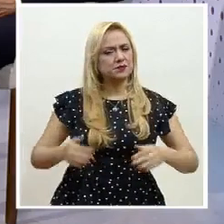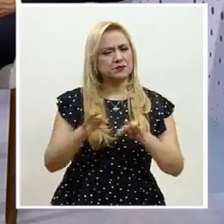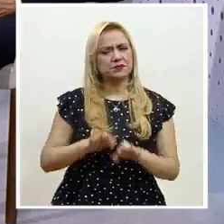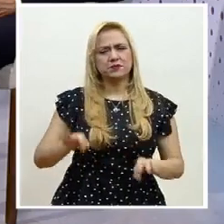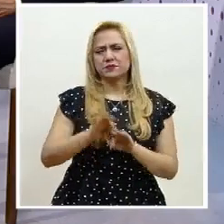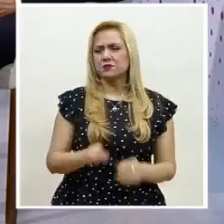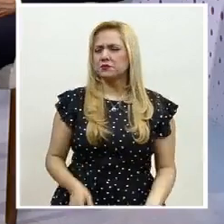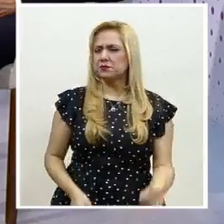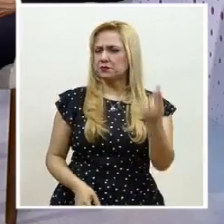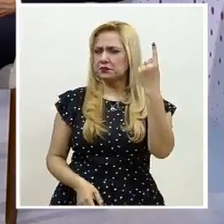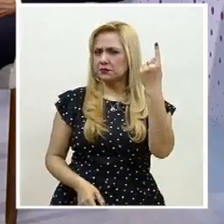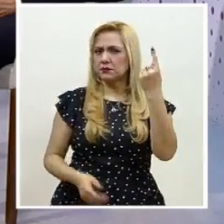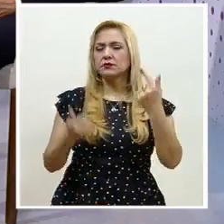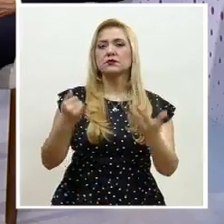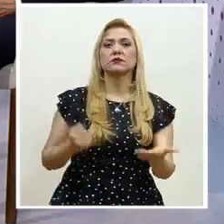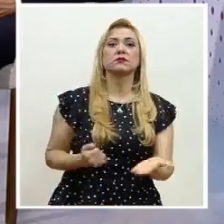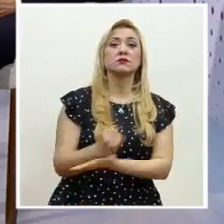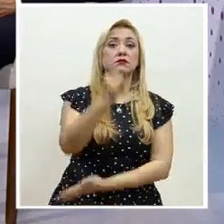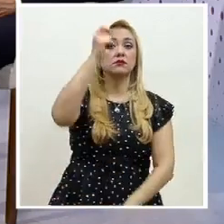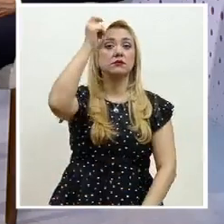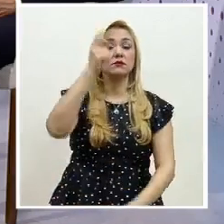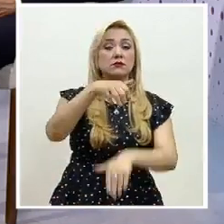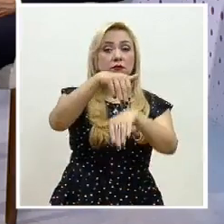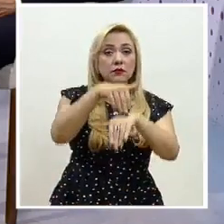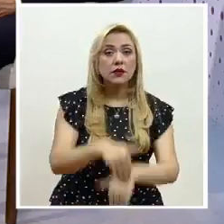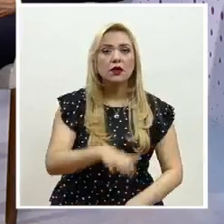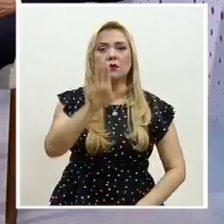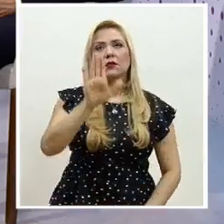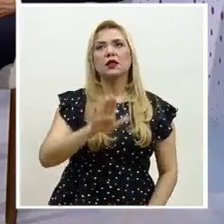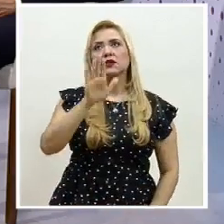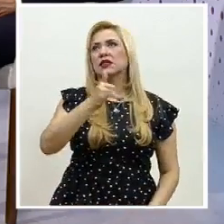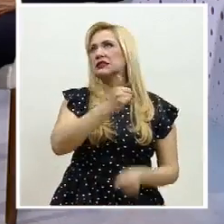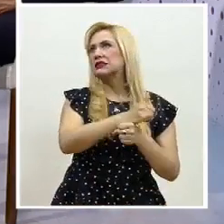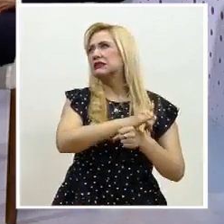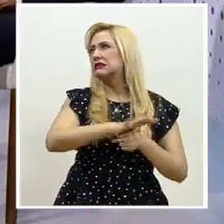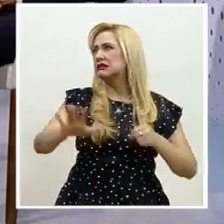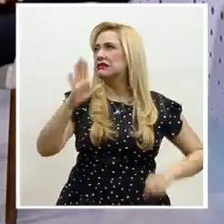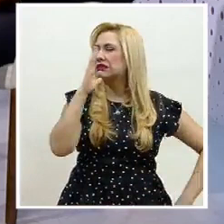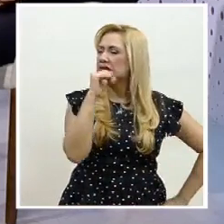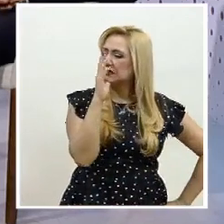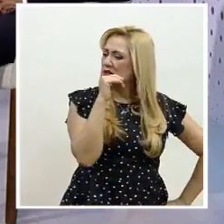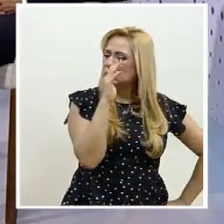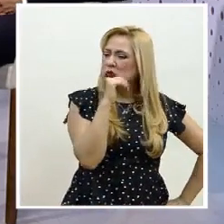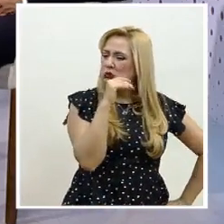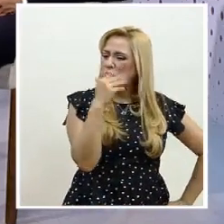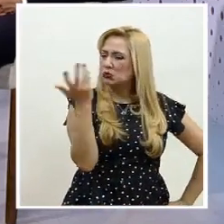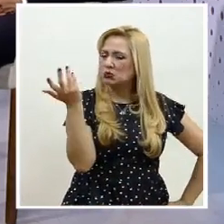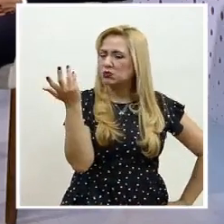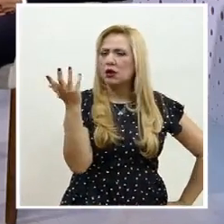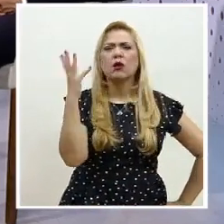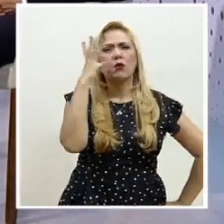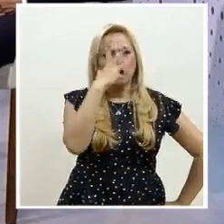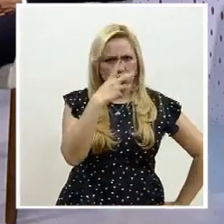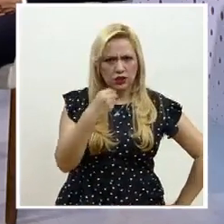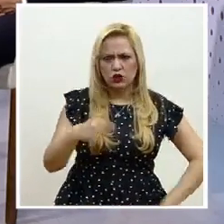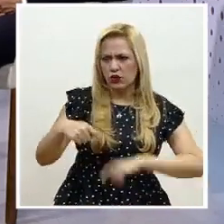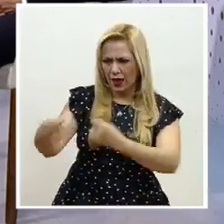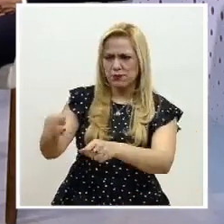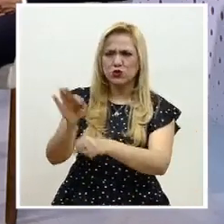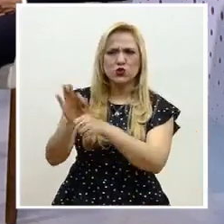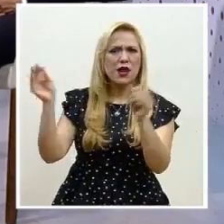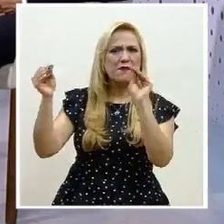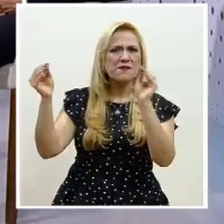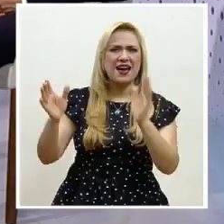que luego se vuelve algo utópico, ¿no? Ujú, Pareciera imposible. Y en lo dicho, pues es muy lindo conceder un amparo, ¿no? Una